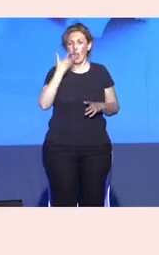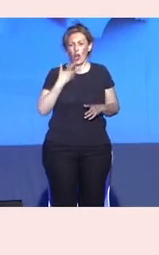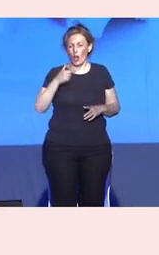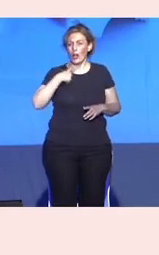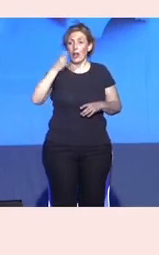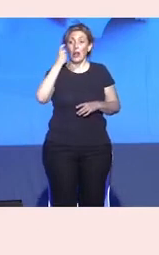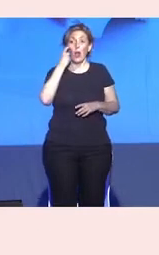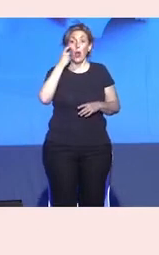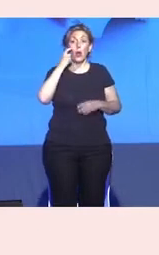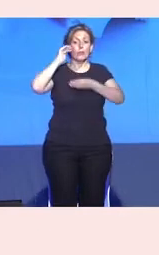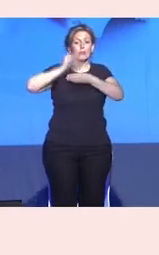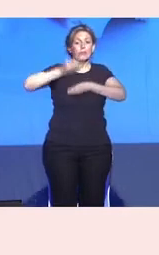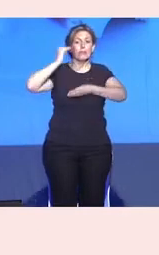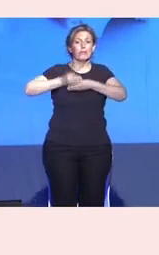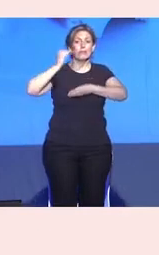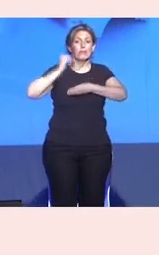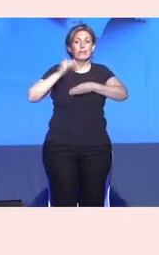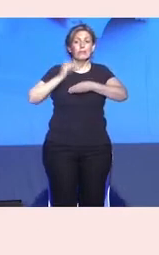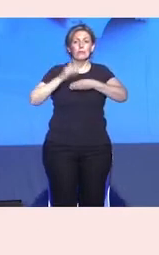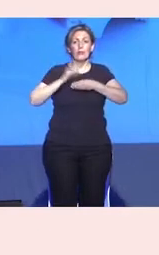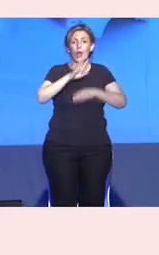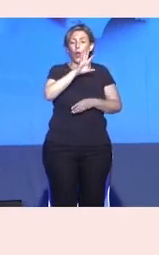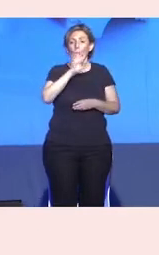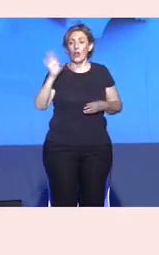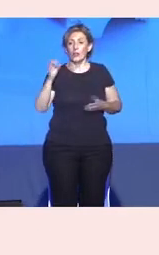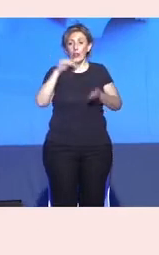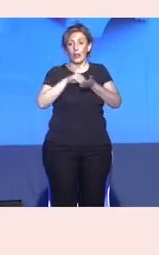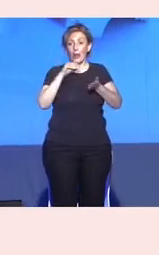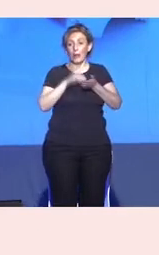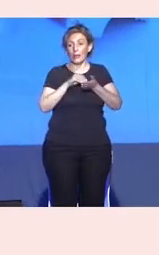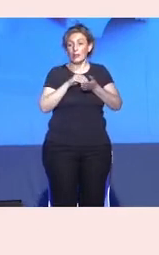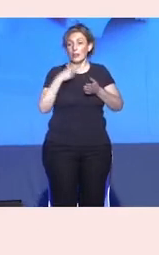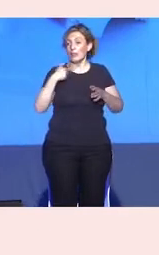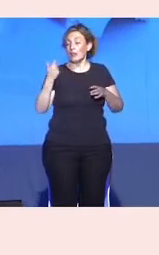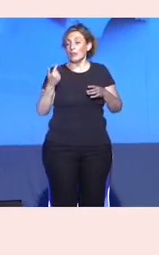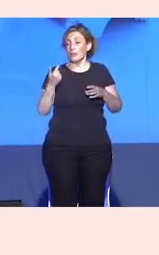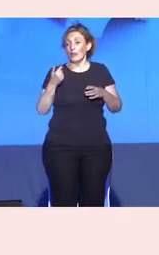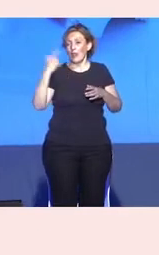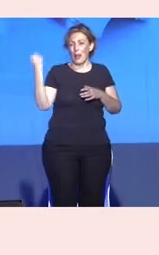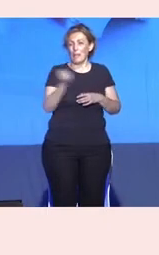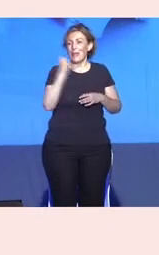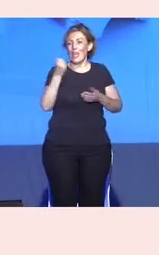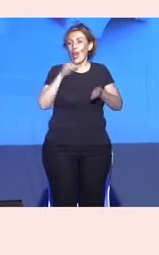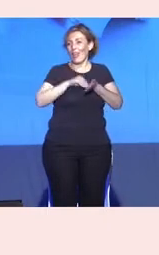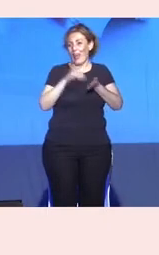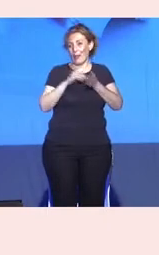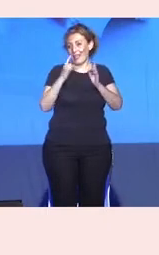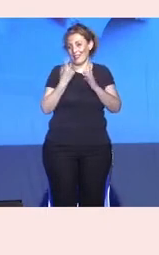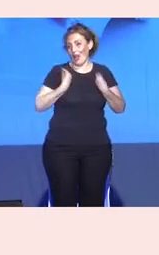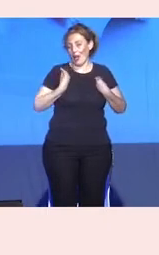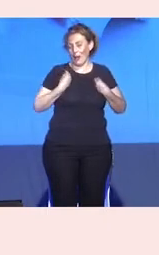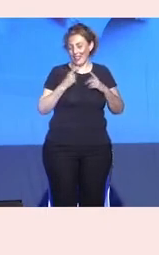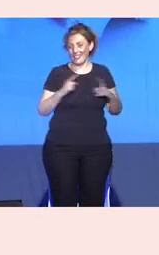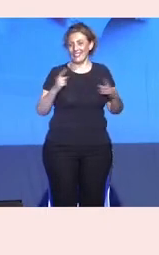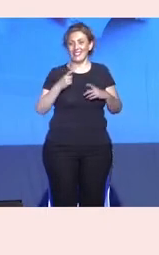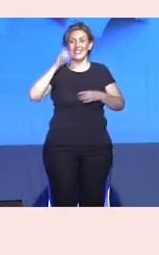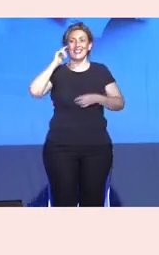ojo puede parpadear 415 veces a lo largo de su vida, millones de veces, y